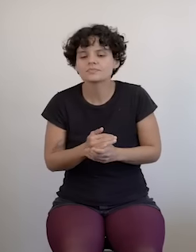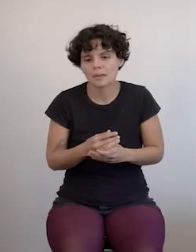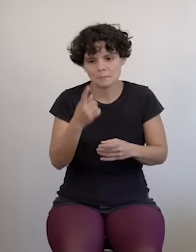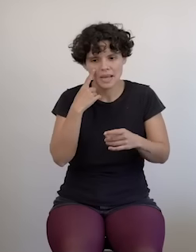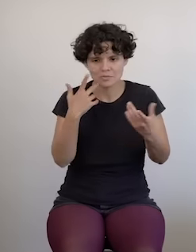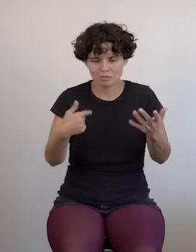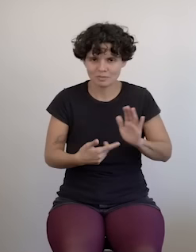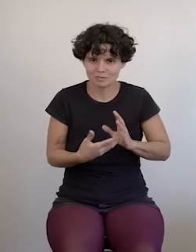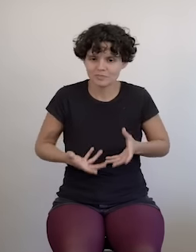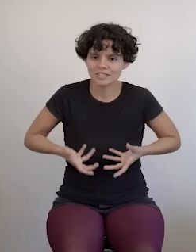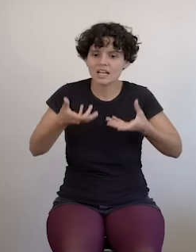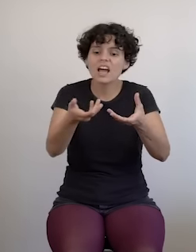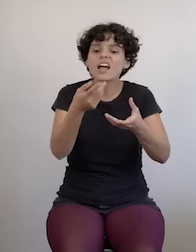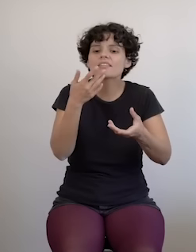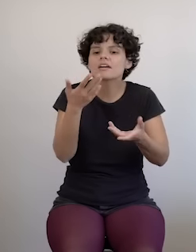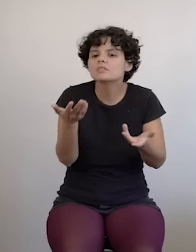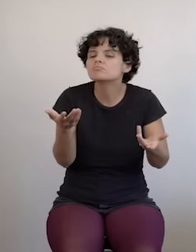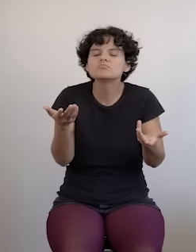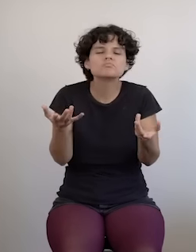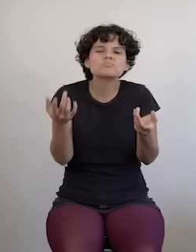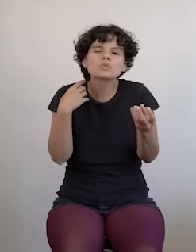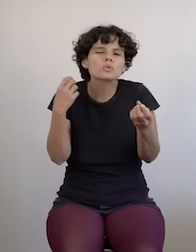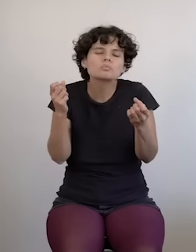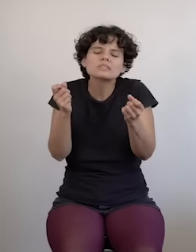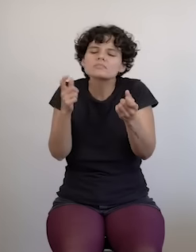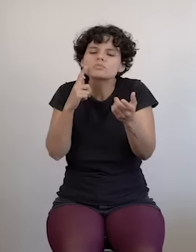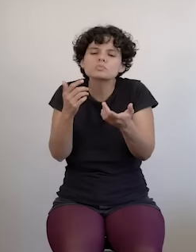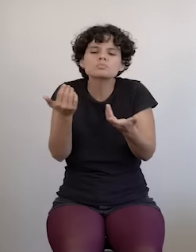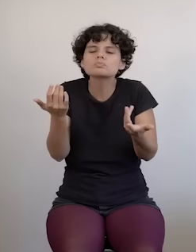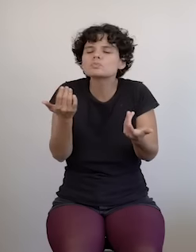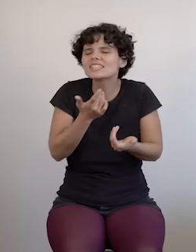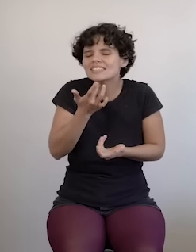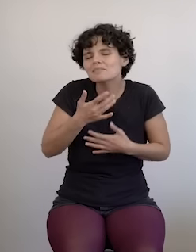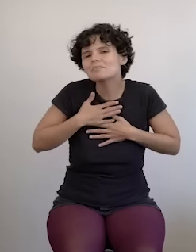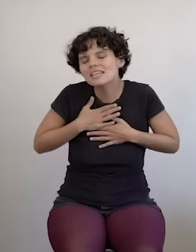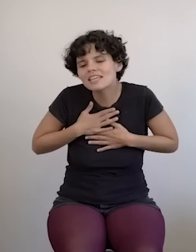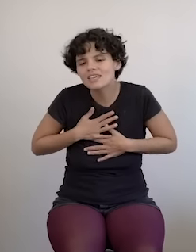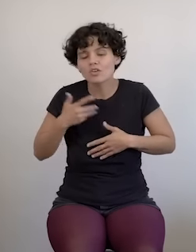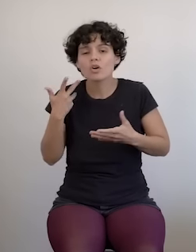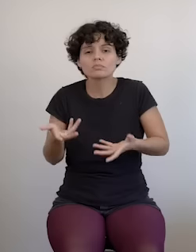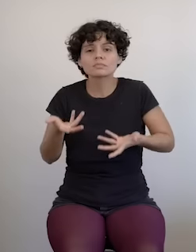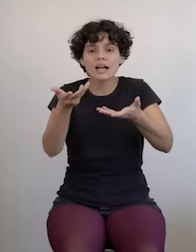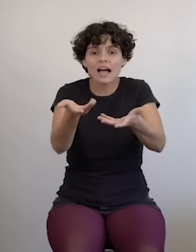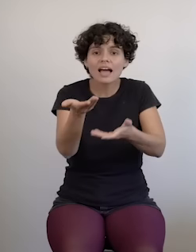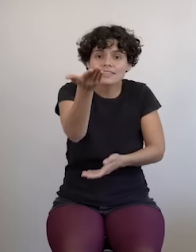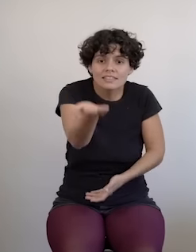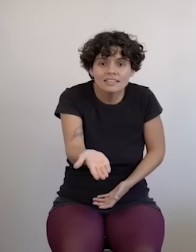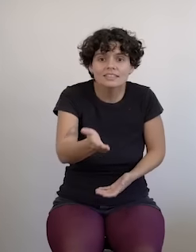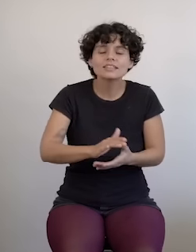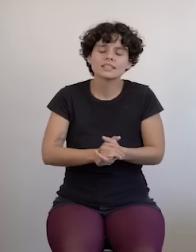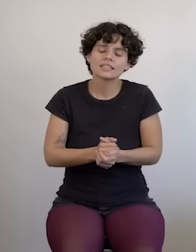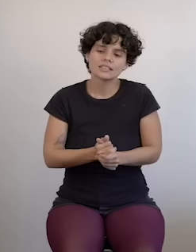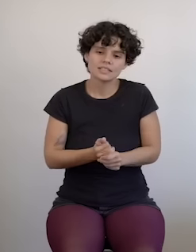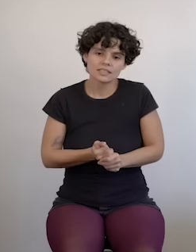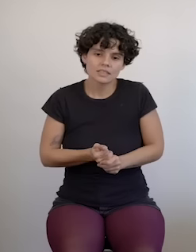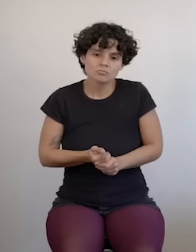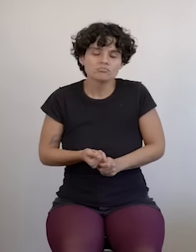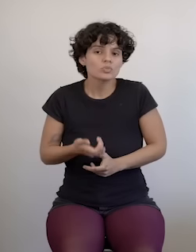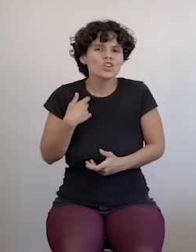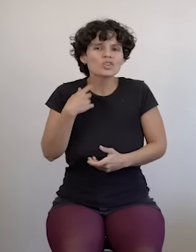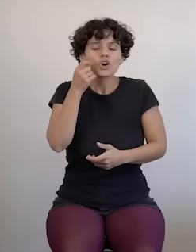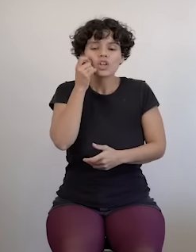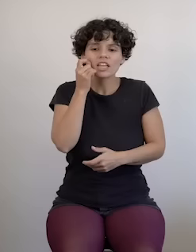papi, esto es simbólico, hermano, esto era algo muy mío. Te lo entrego a ti porque. Porque sé